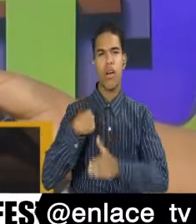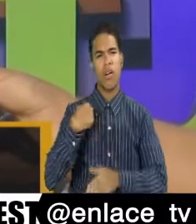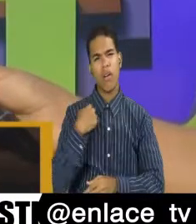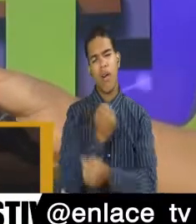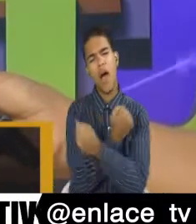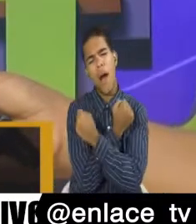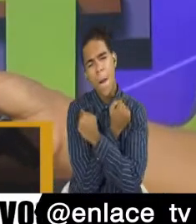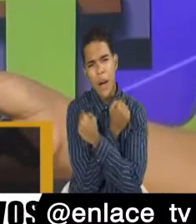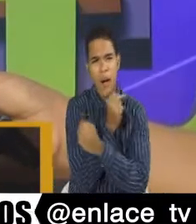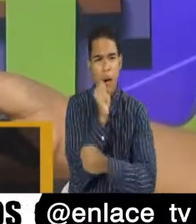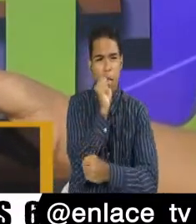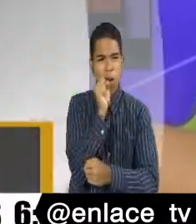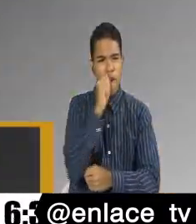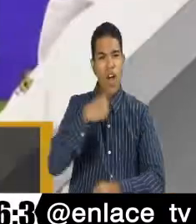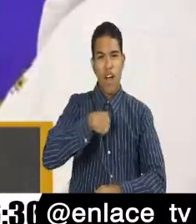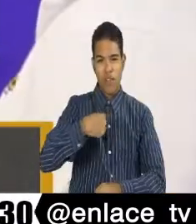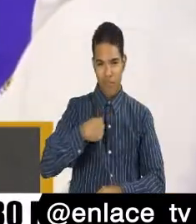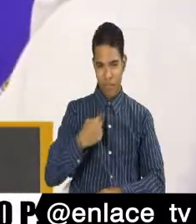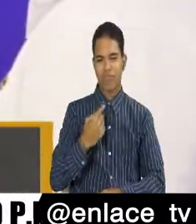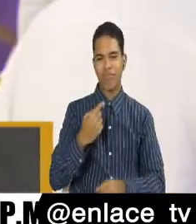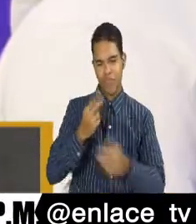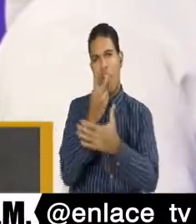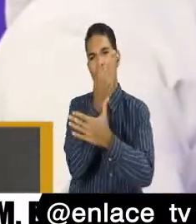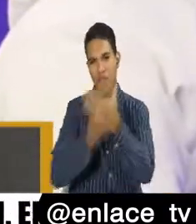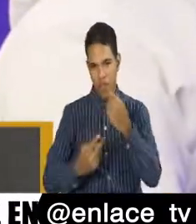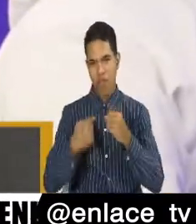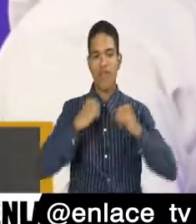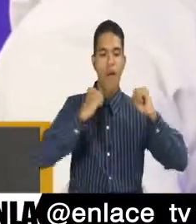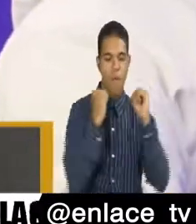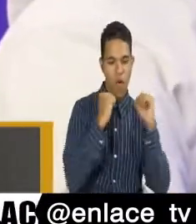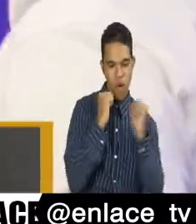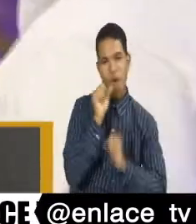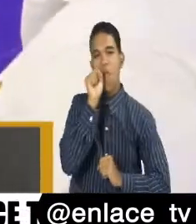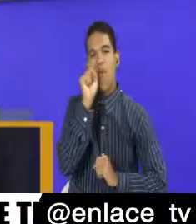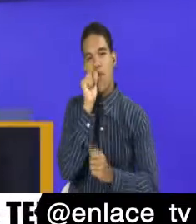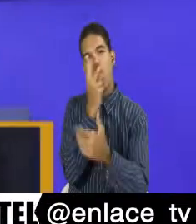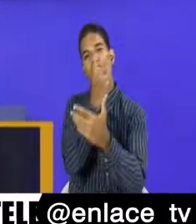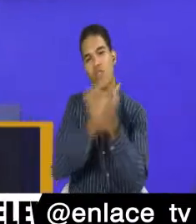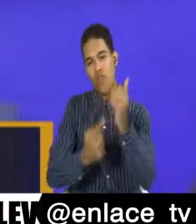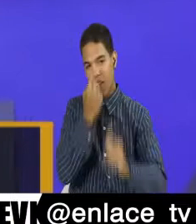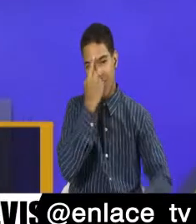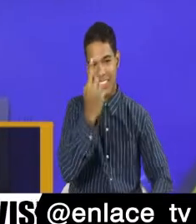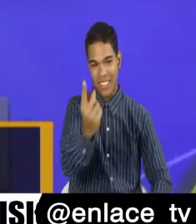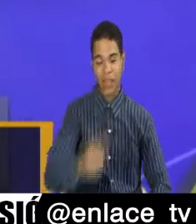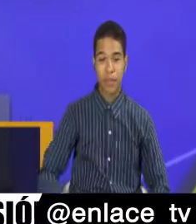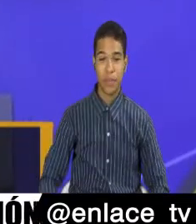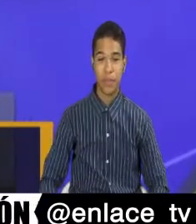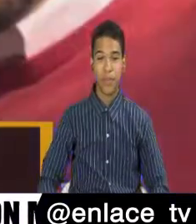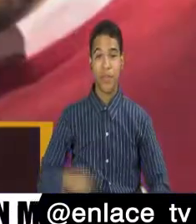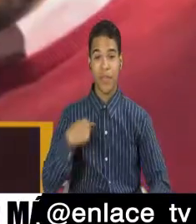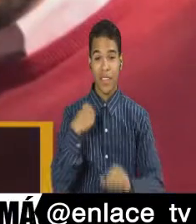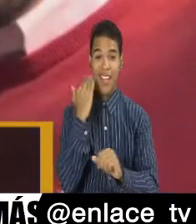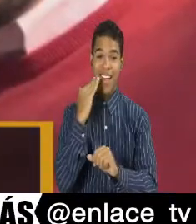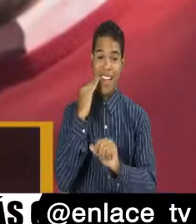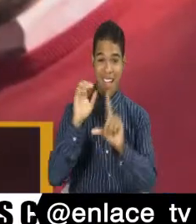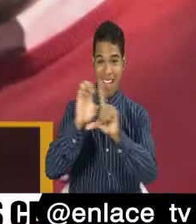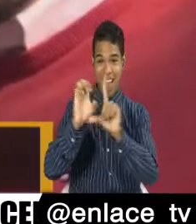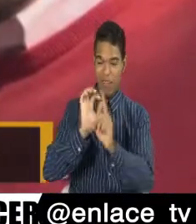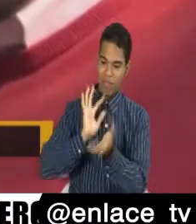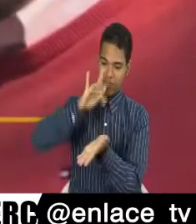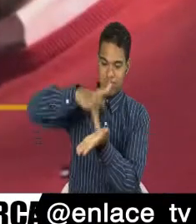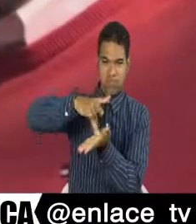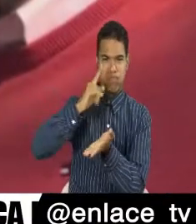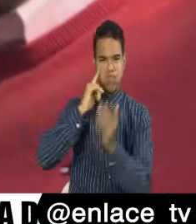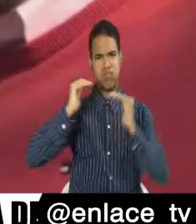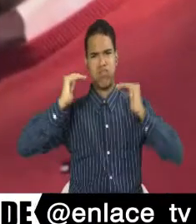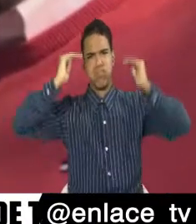siendo orgullosamente rolonqueña. Para el equipo de Enlace Noticias es motivo de orgullo y satisfacción que uno de los nuestros escale tan alto en el periodismo local.